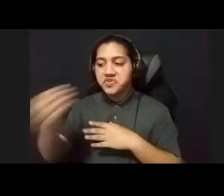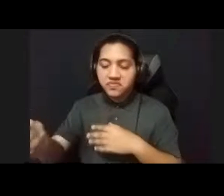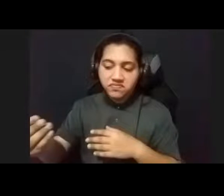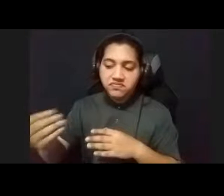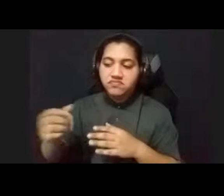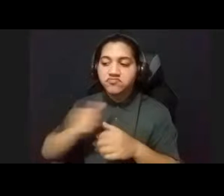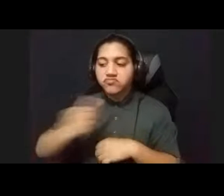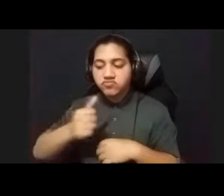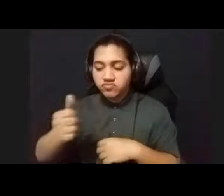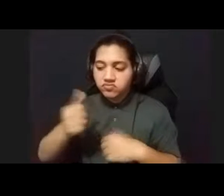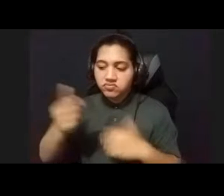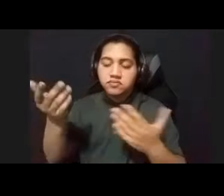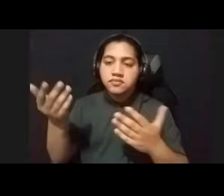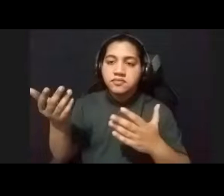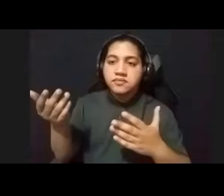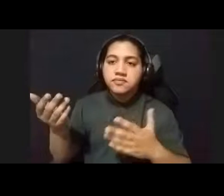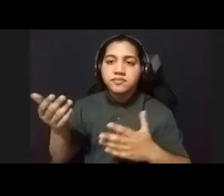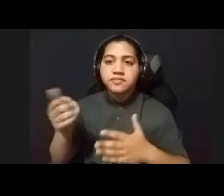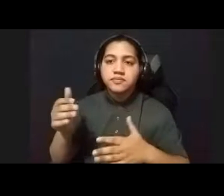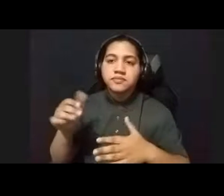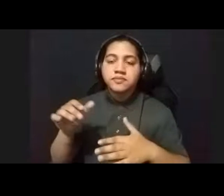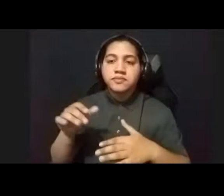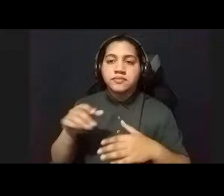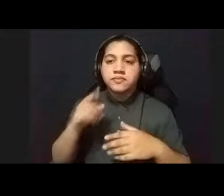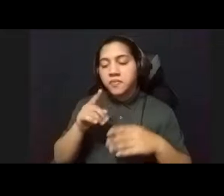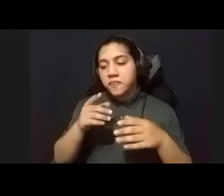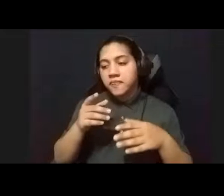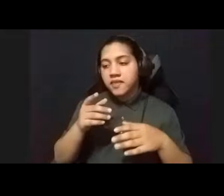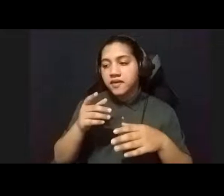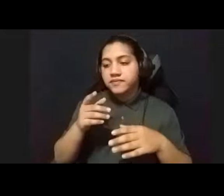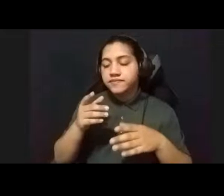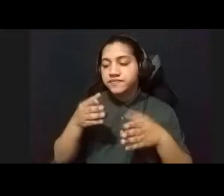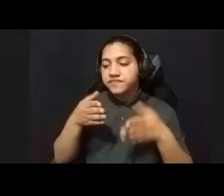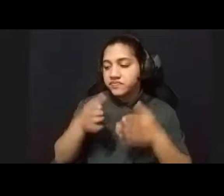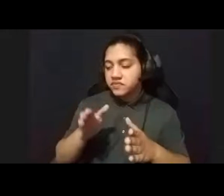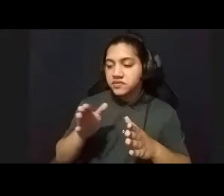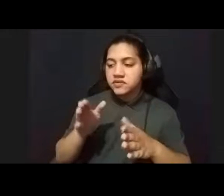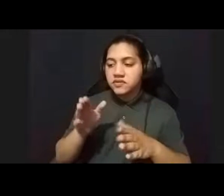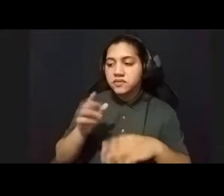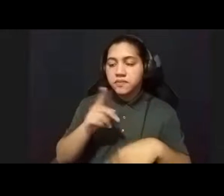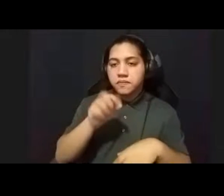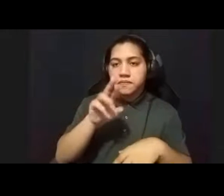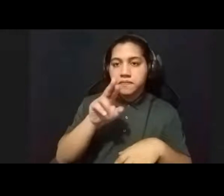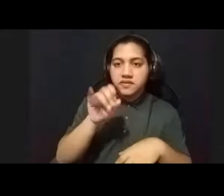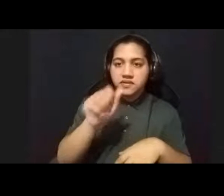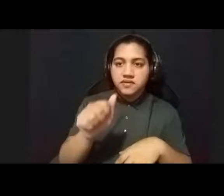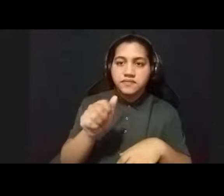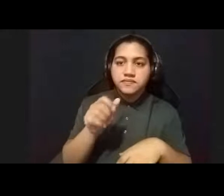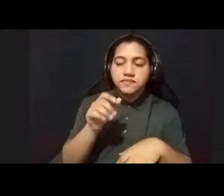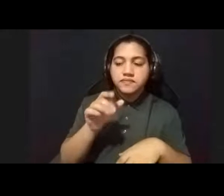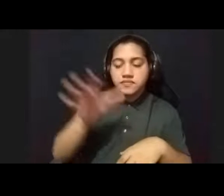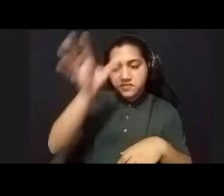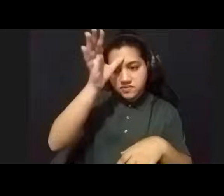En una de las versiones persas de este diminuto insecto, que ya dije, su padre pierde